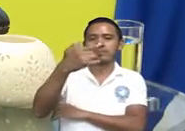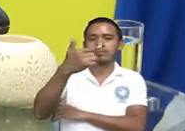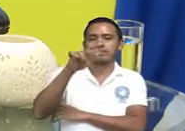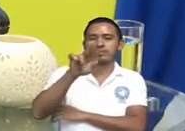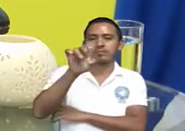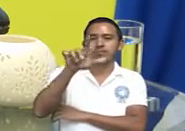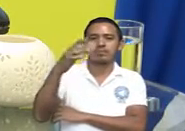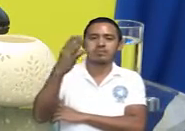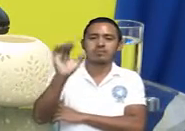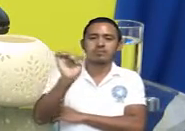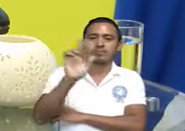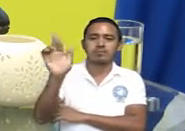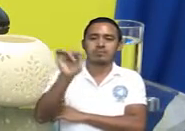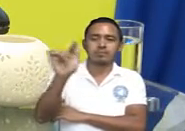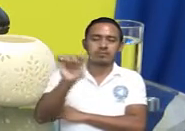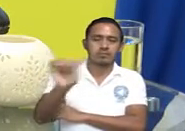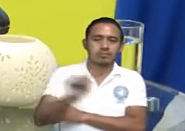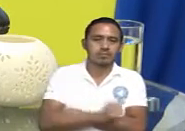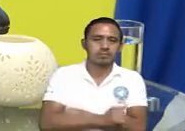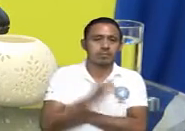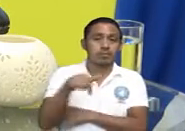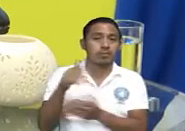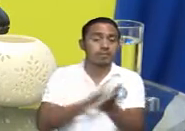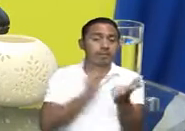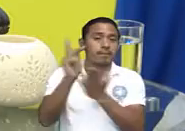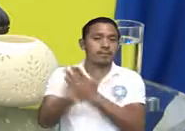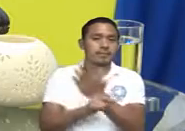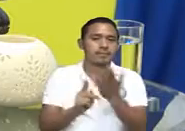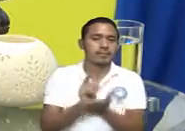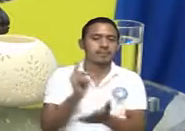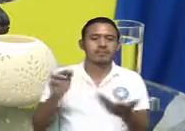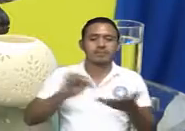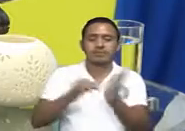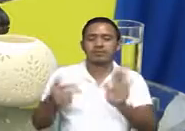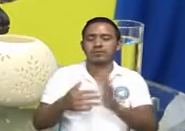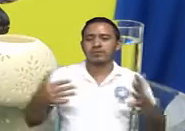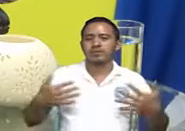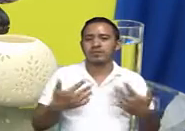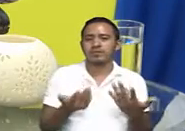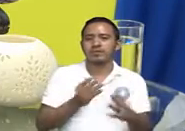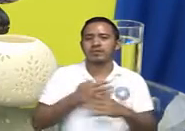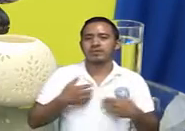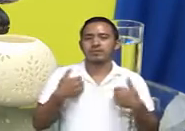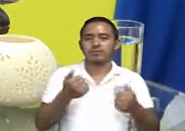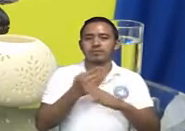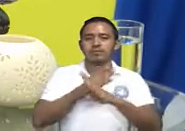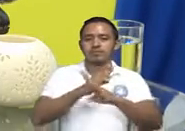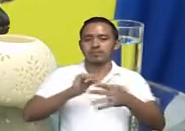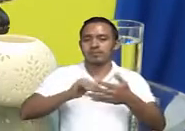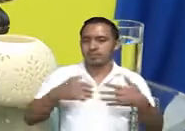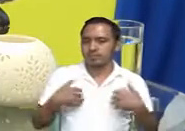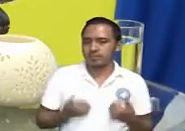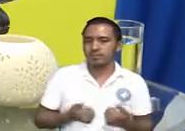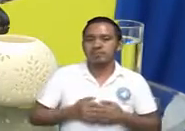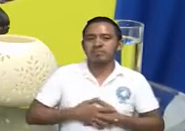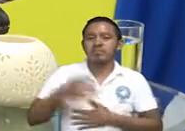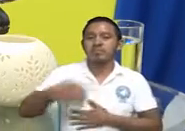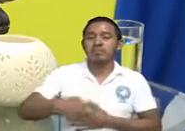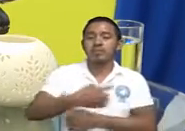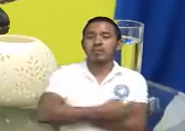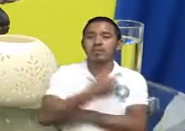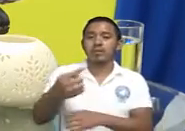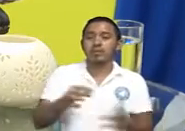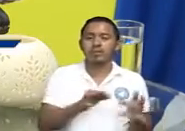les doy la bienvenida a un programa más de Prevenir es Salud. Hoy es día muy especial porque se celebra en todo el